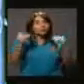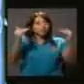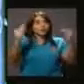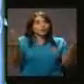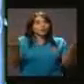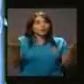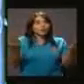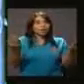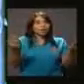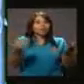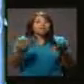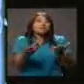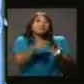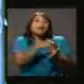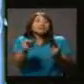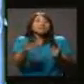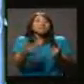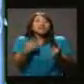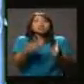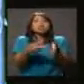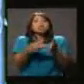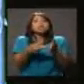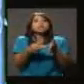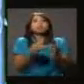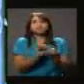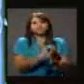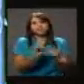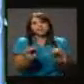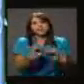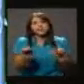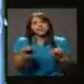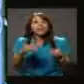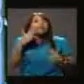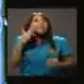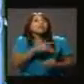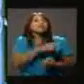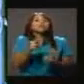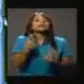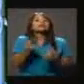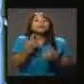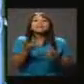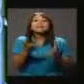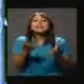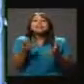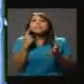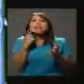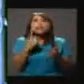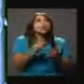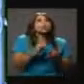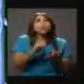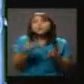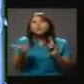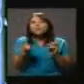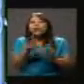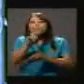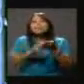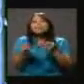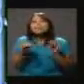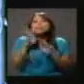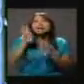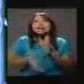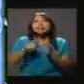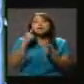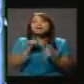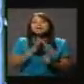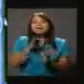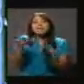y los requisitos son ninguno y pareciera que es a ver a dónde está el combo más barato para ir a matricularme y los estafados quiénes son